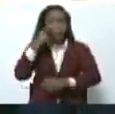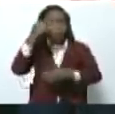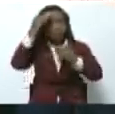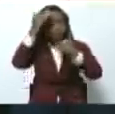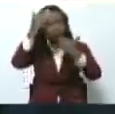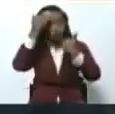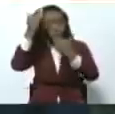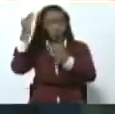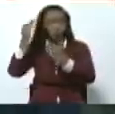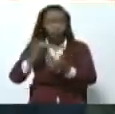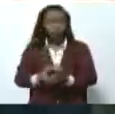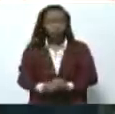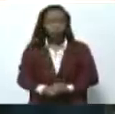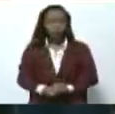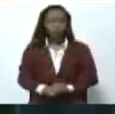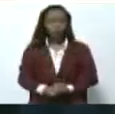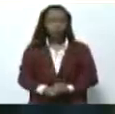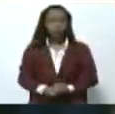pues.